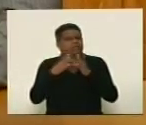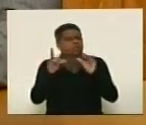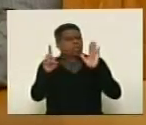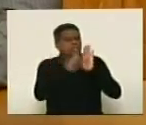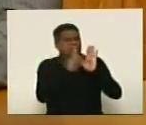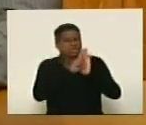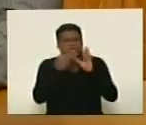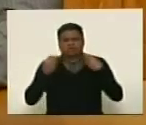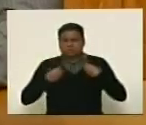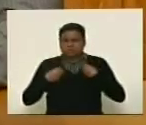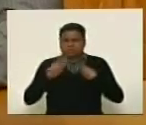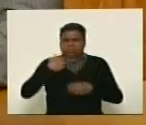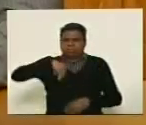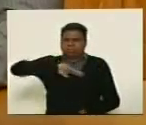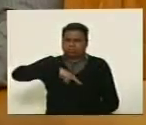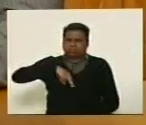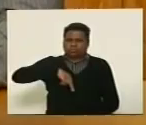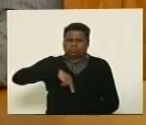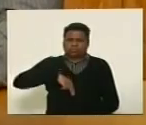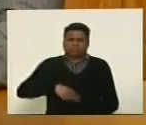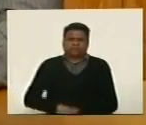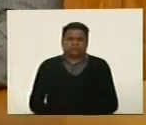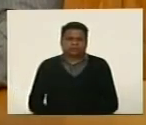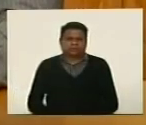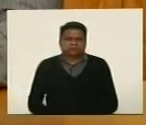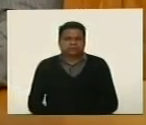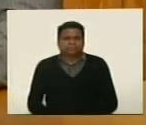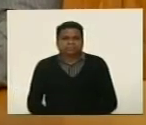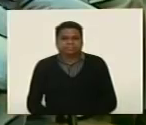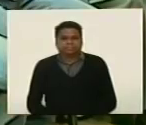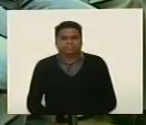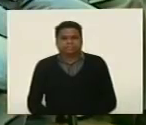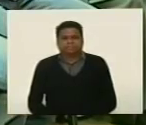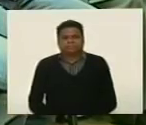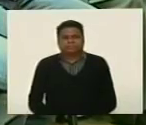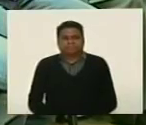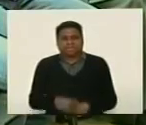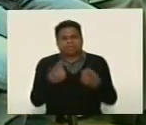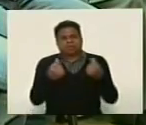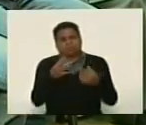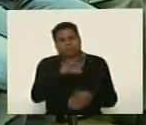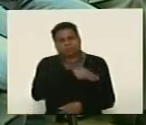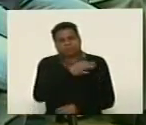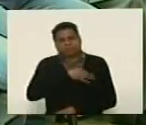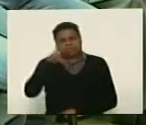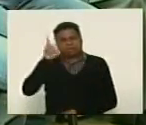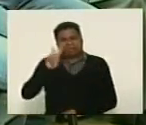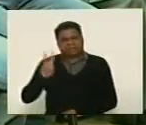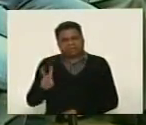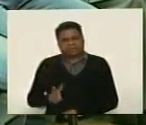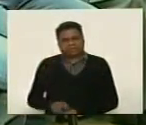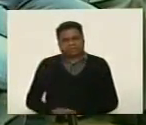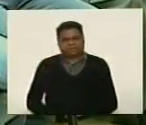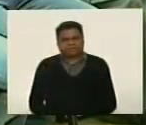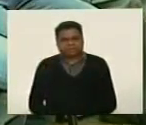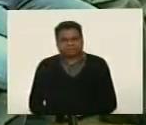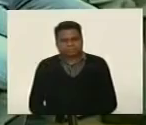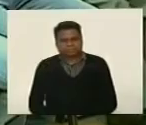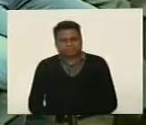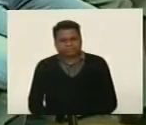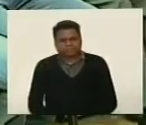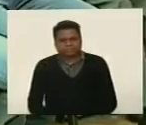como Estado-Nación y la defensa de los derechos económicos y sociales de las venezolanas y los